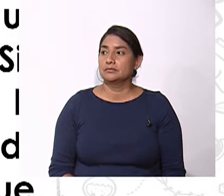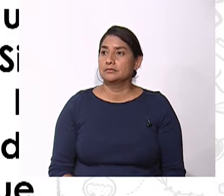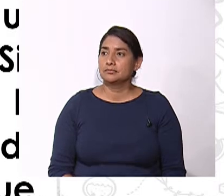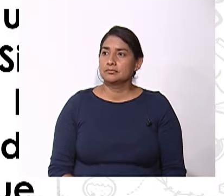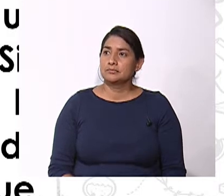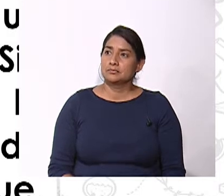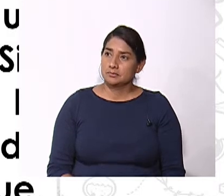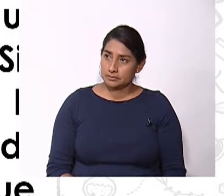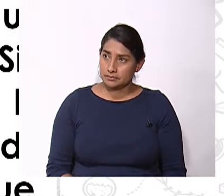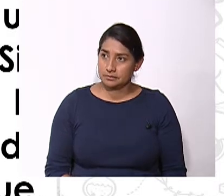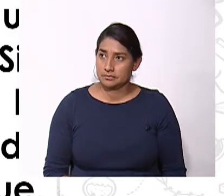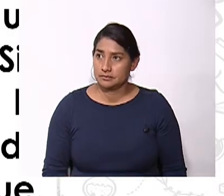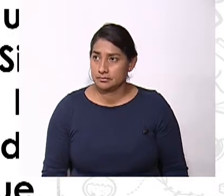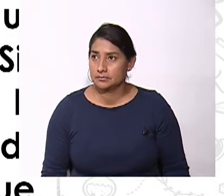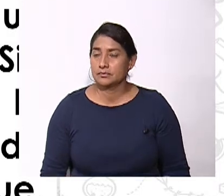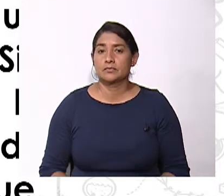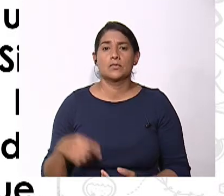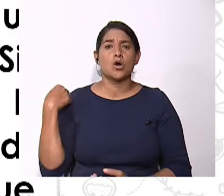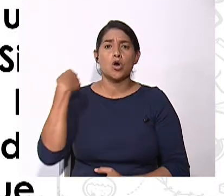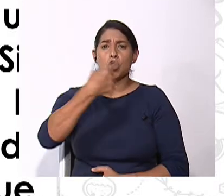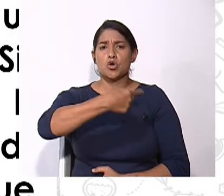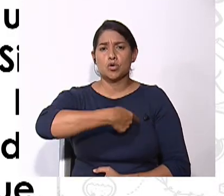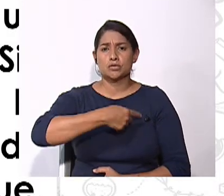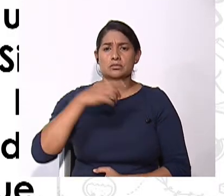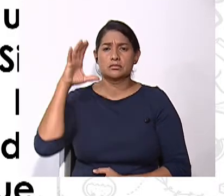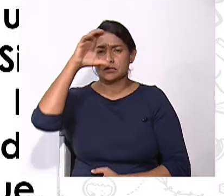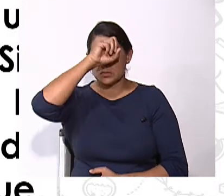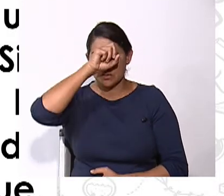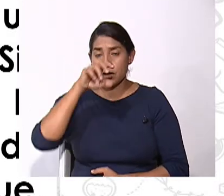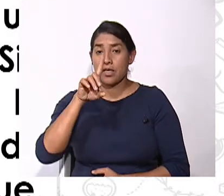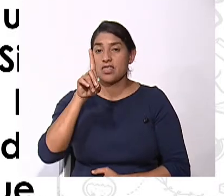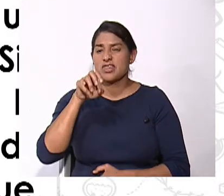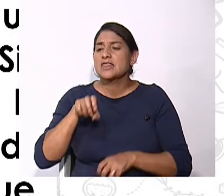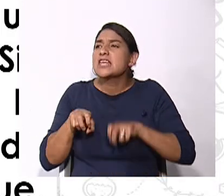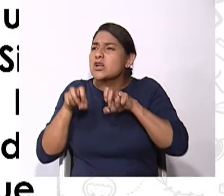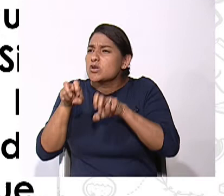¿Cómo descubrimos que los dinosaurios dominaron la Tierra?